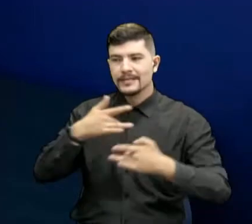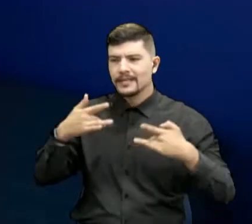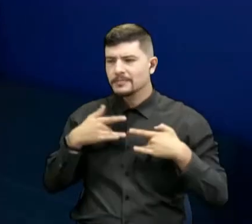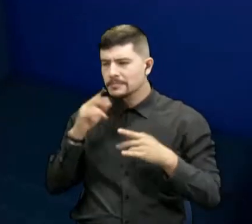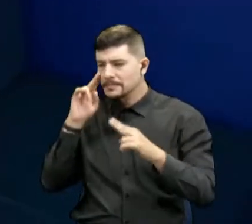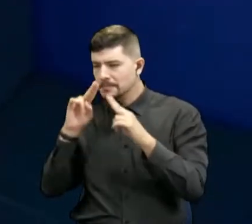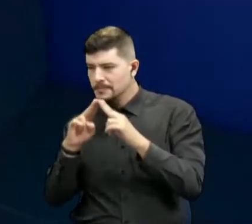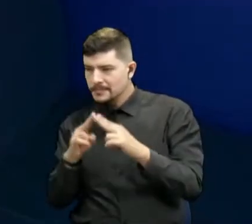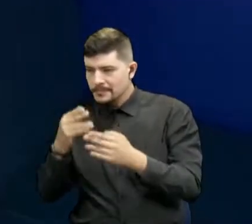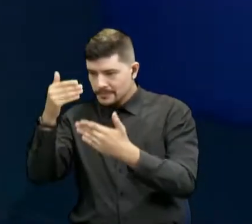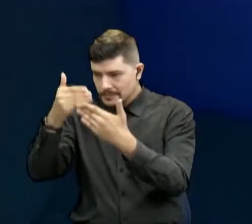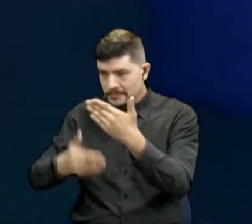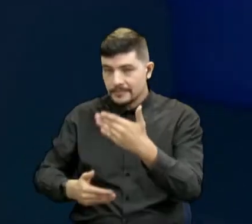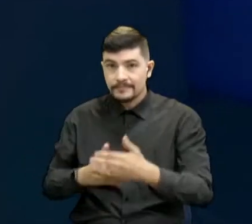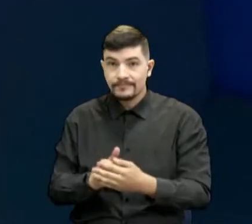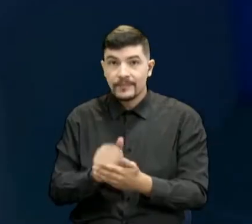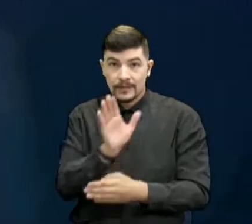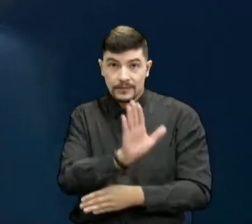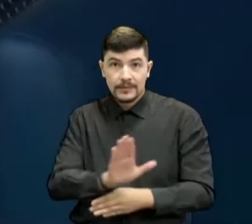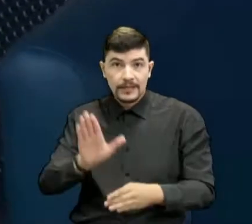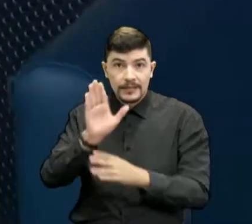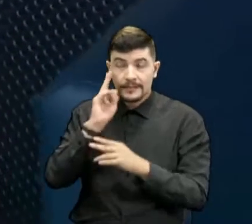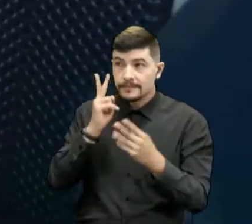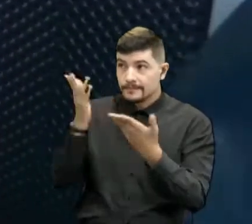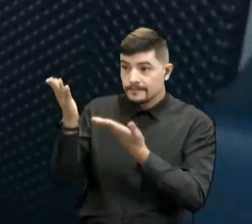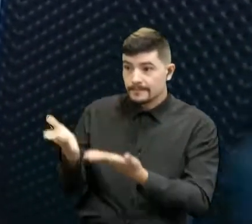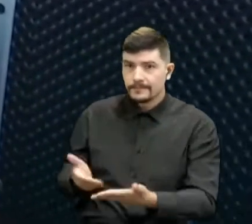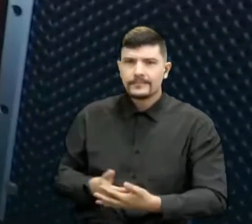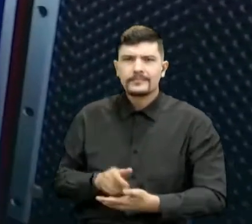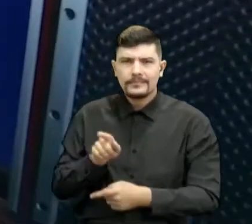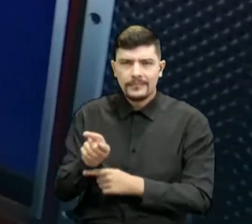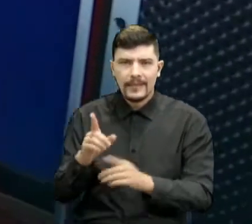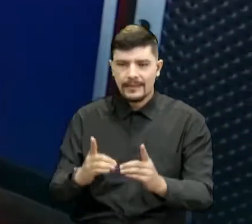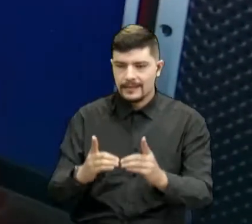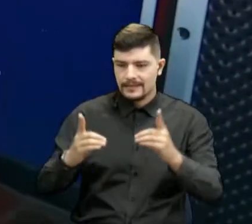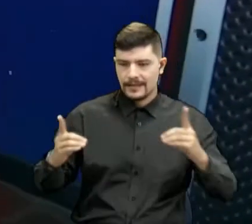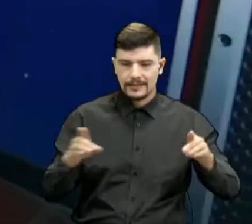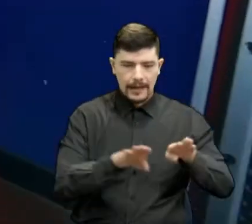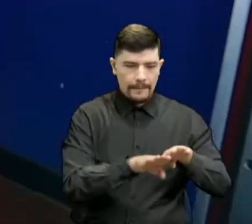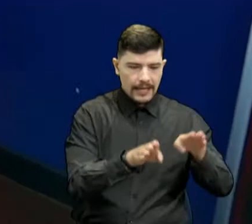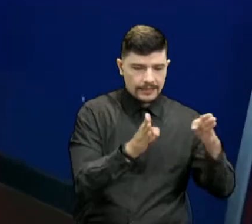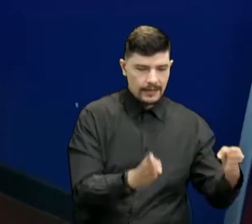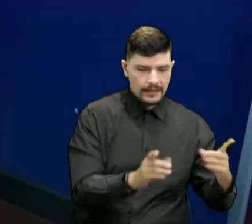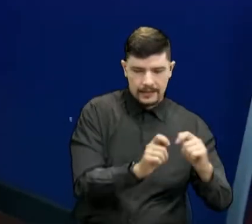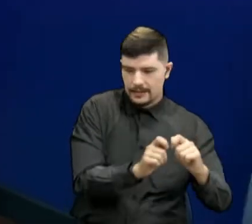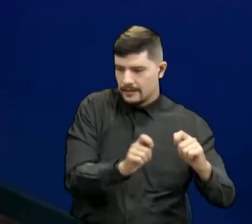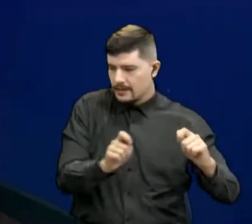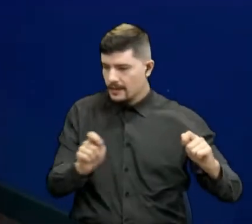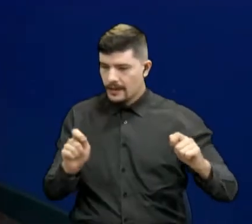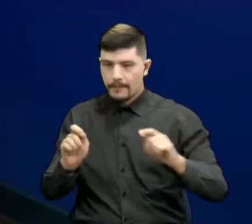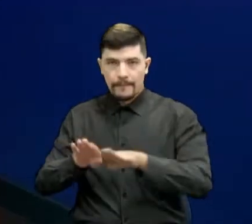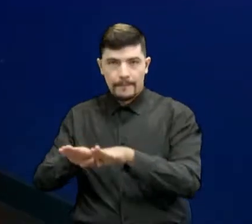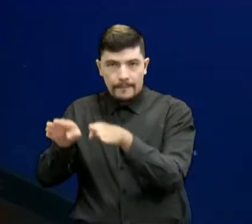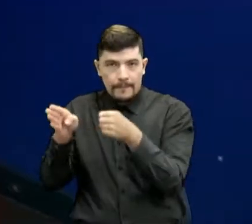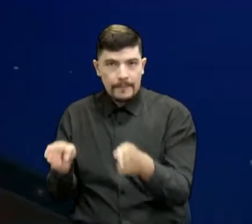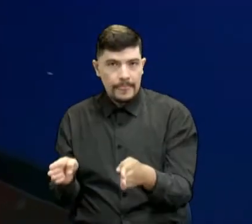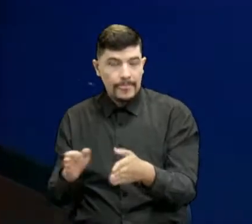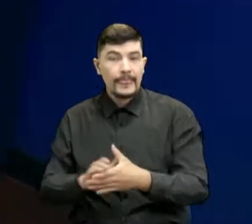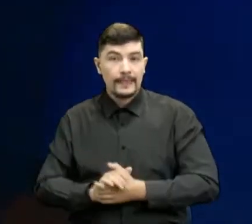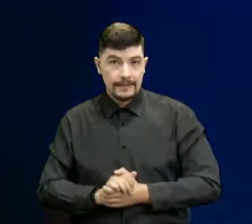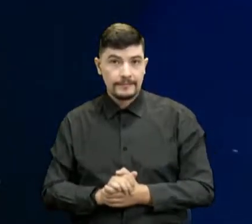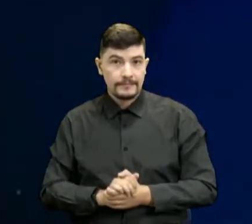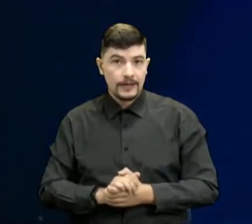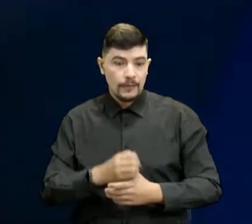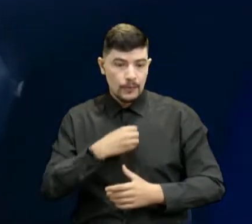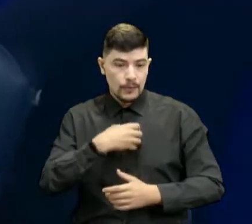observar, habrá un distanciamiento entre mesa y mesa. Este distanciamiento tendrá la oportunidad de que las personas estén a más de 2 metros